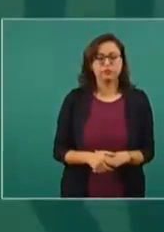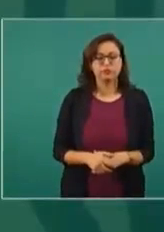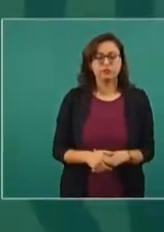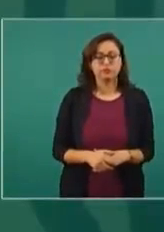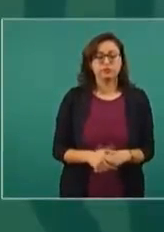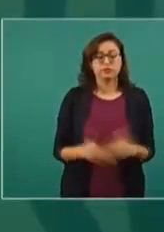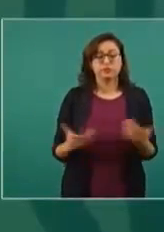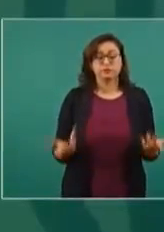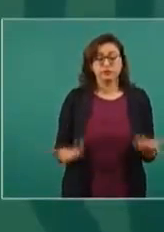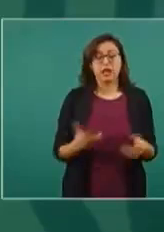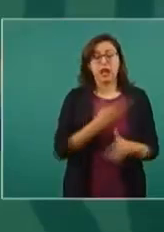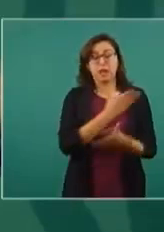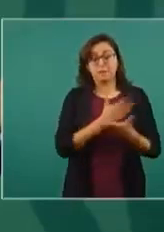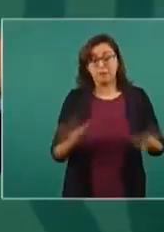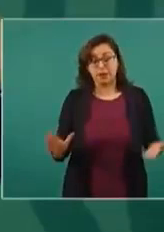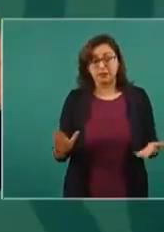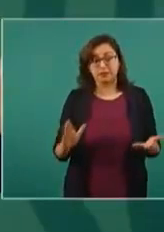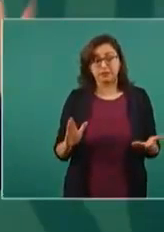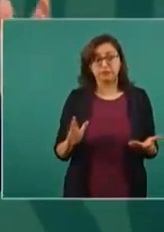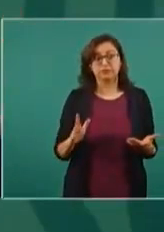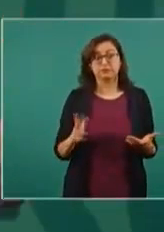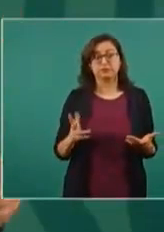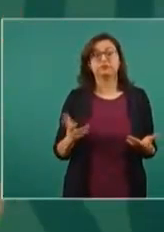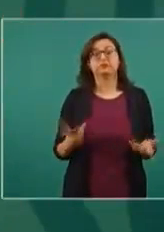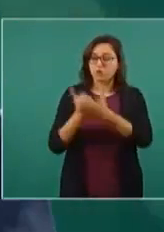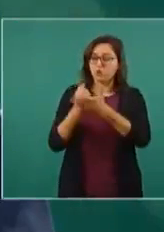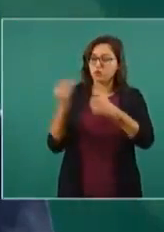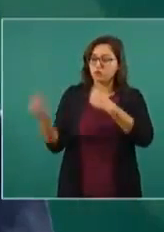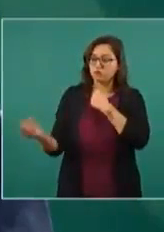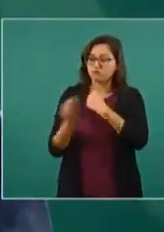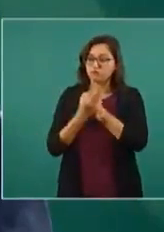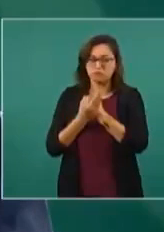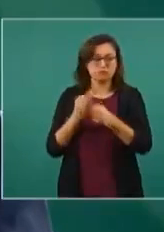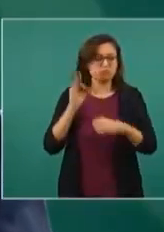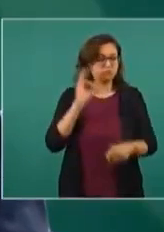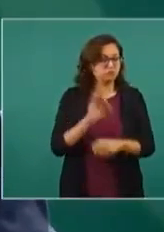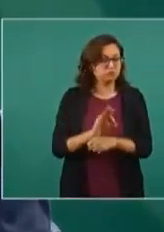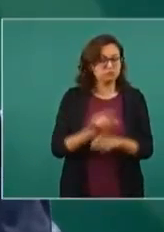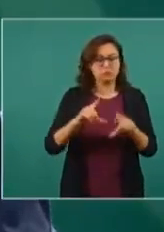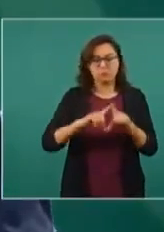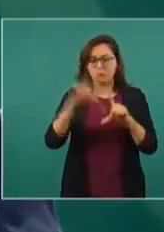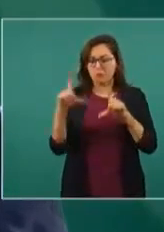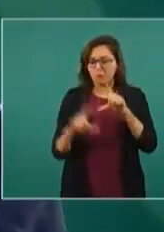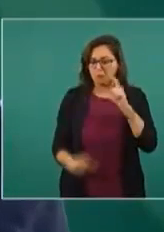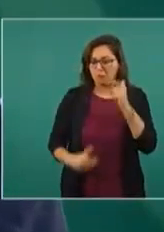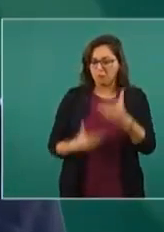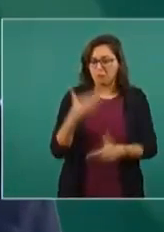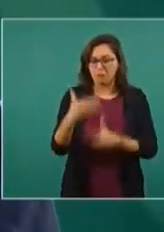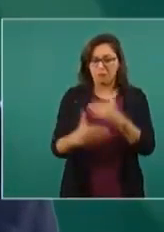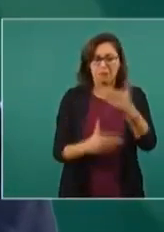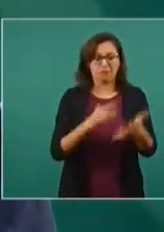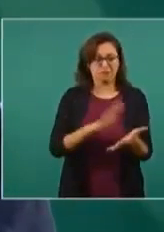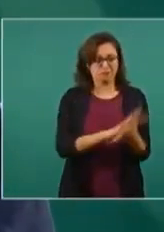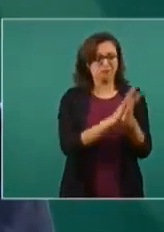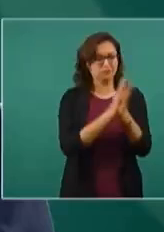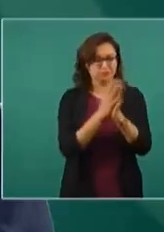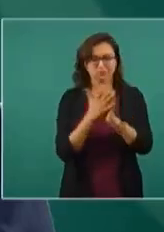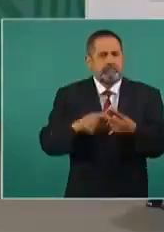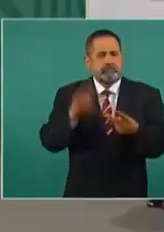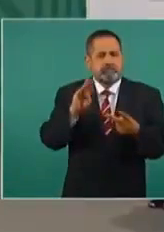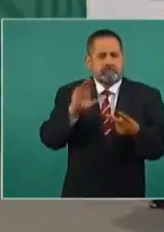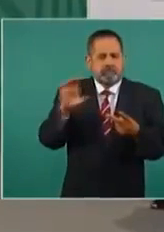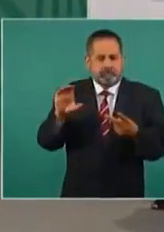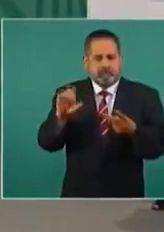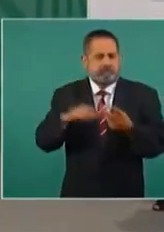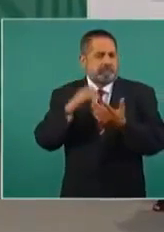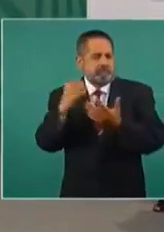de las principales preocupaciones de la gente que estará esperando respuesta para la segunda mitad del periodo de gobierno del presidente de la